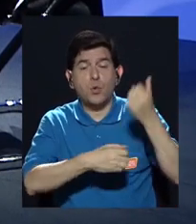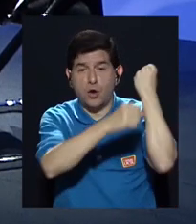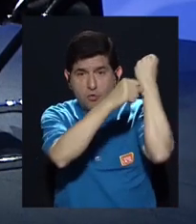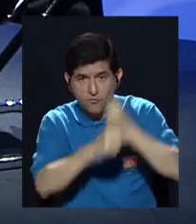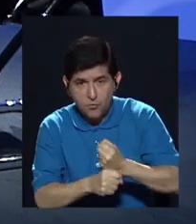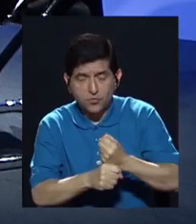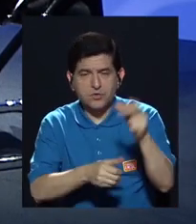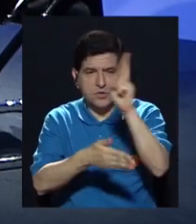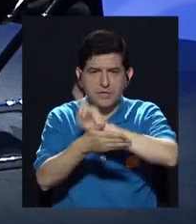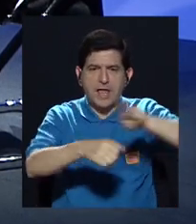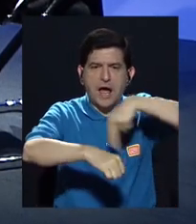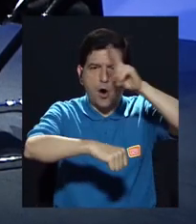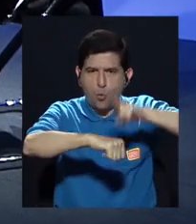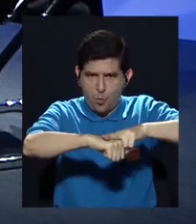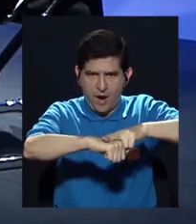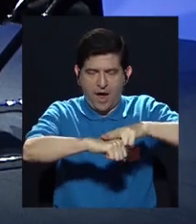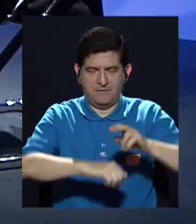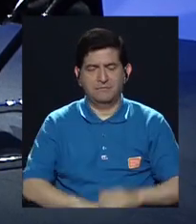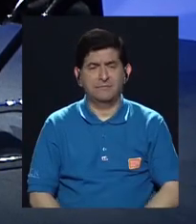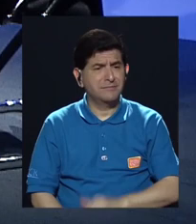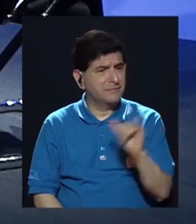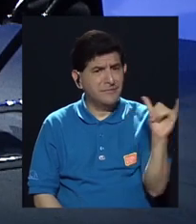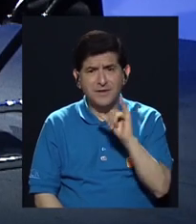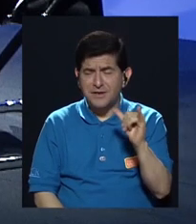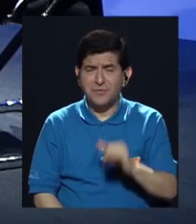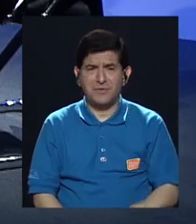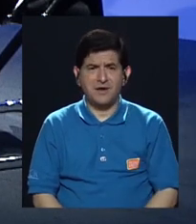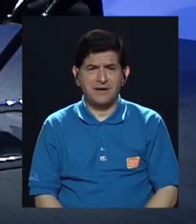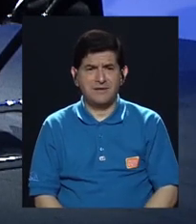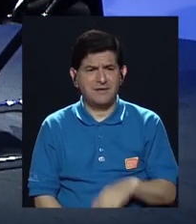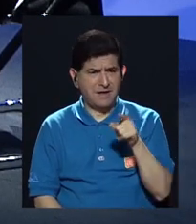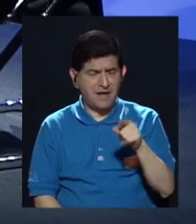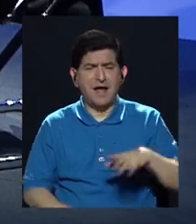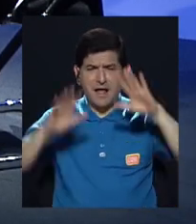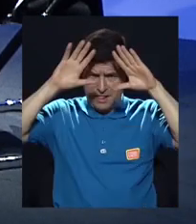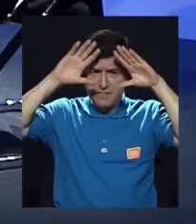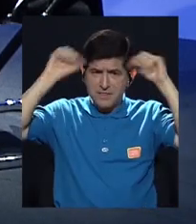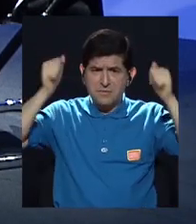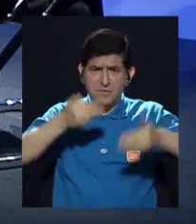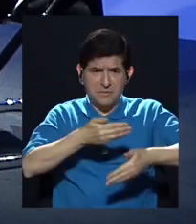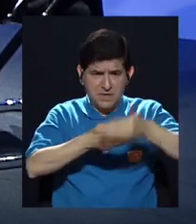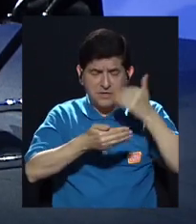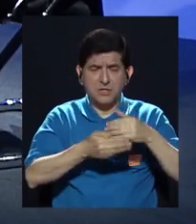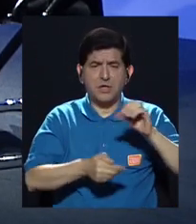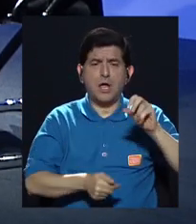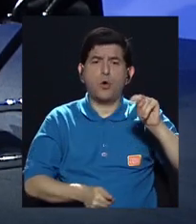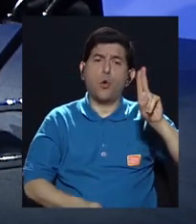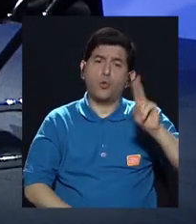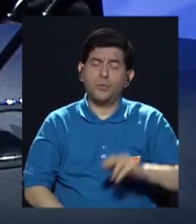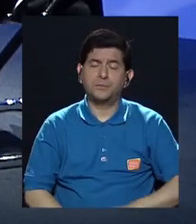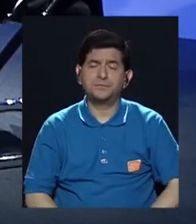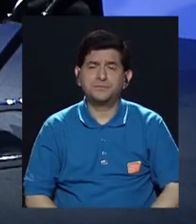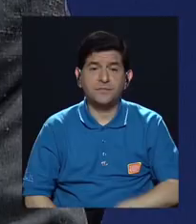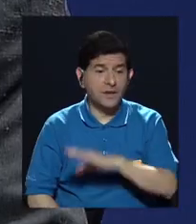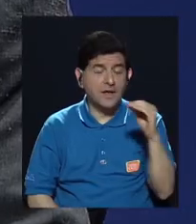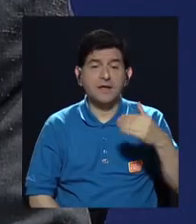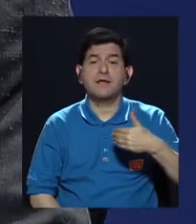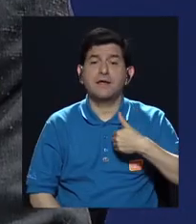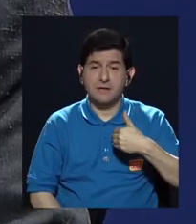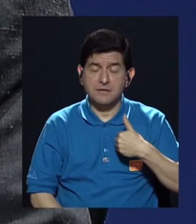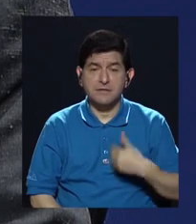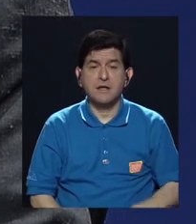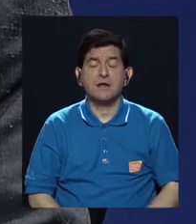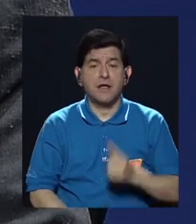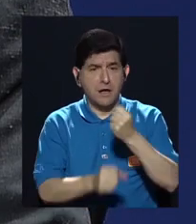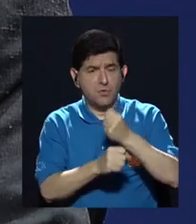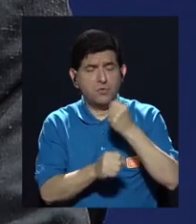después fundando la Universidad Nacional, también ha sido diplomático en las Naciones Unidas y había